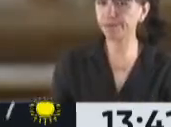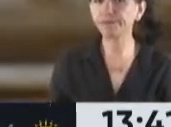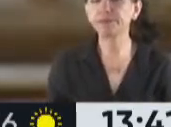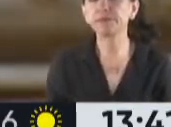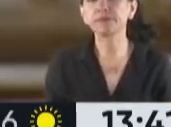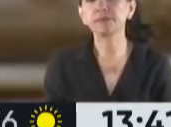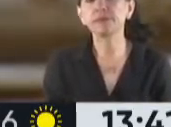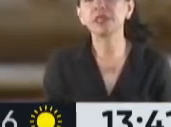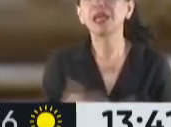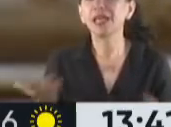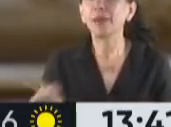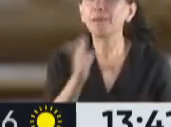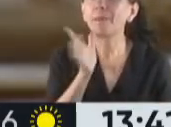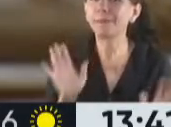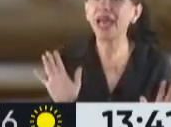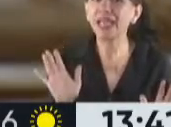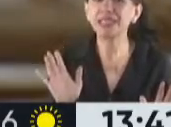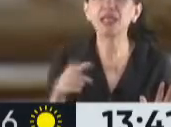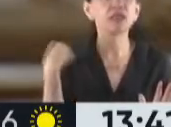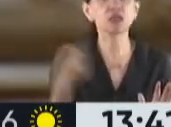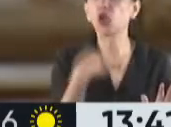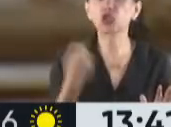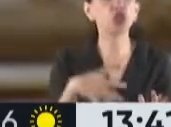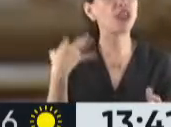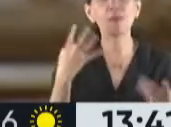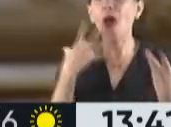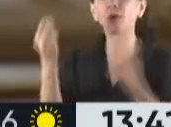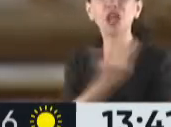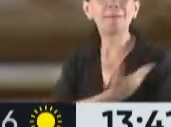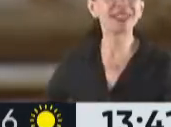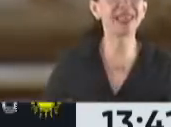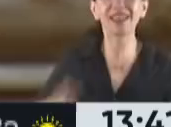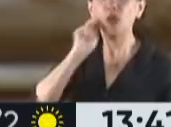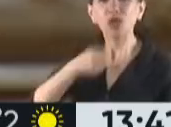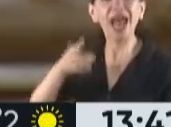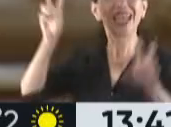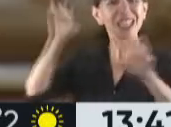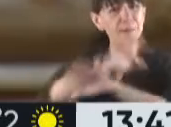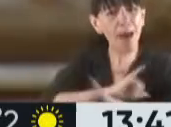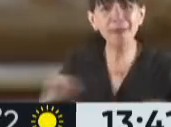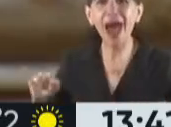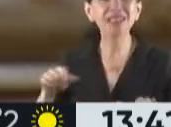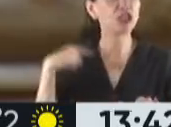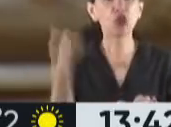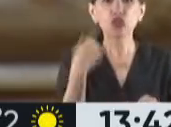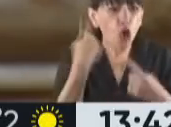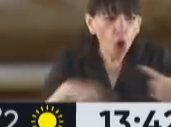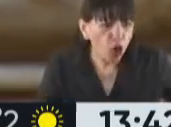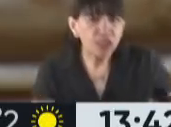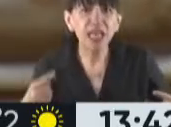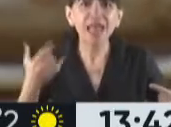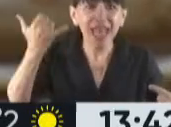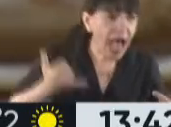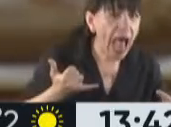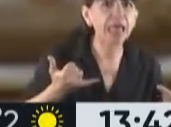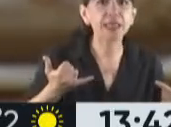que abundar en el plan de paz del presidente Zelensky e incluir al mundo entero y hacer todo lo que esté en nuestra mano para que